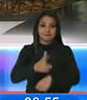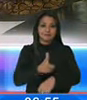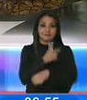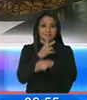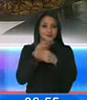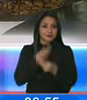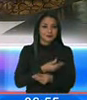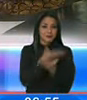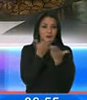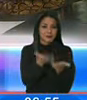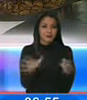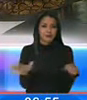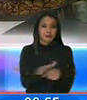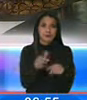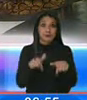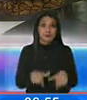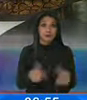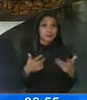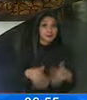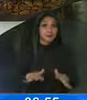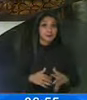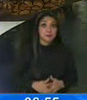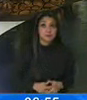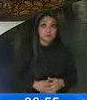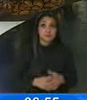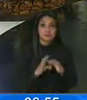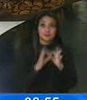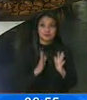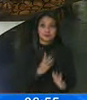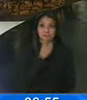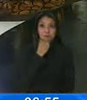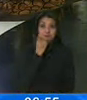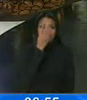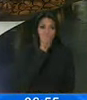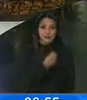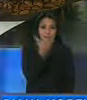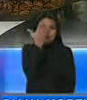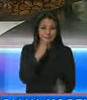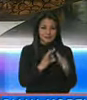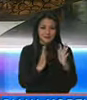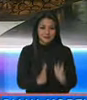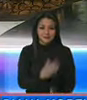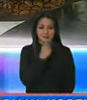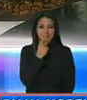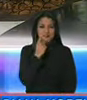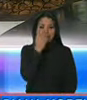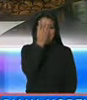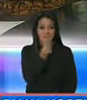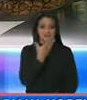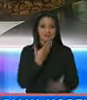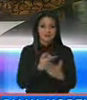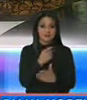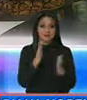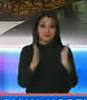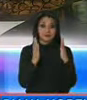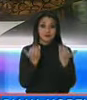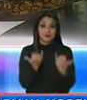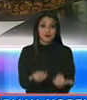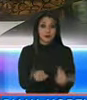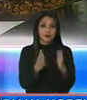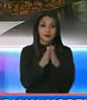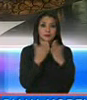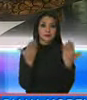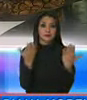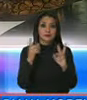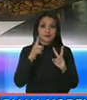de recorrido noticioso. Ali, querida, Anita, buenos días. Robert y Anita, amigos televidentes, qué gusto poderlos acompañar en esta, la primera emisión del Comercio